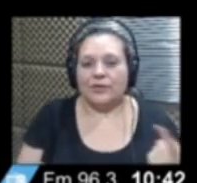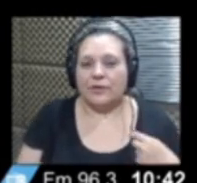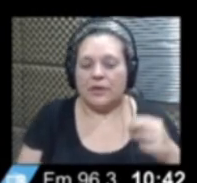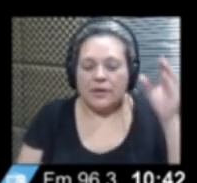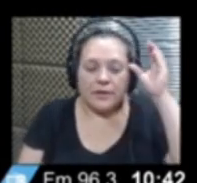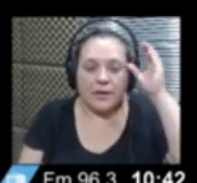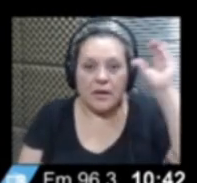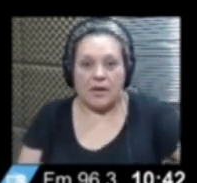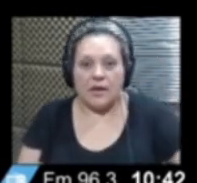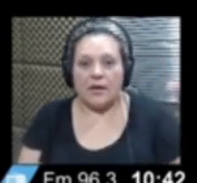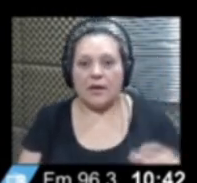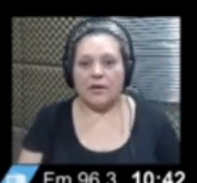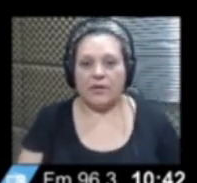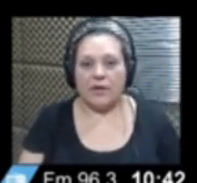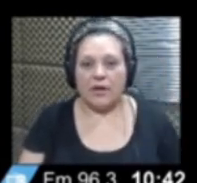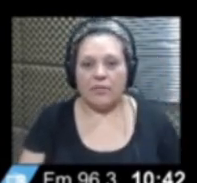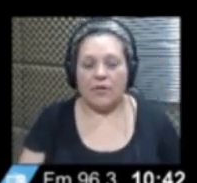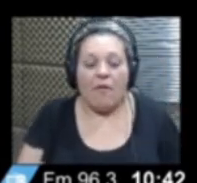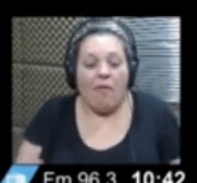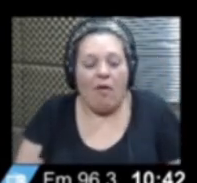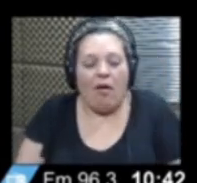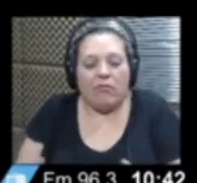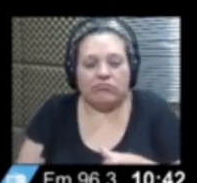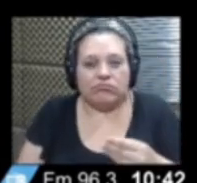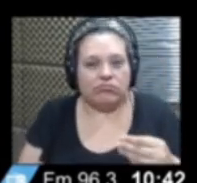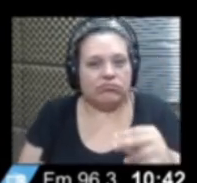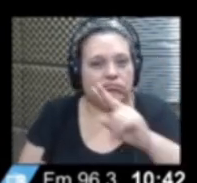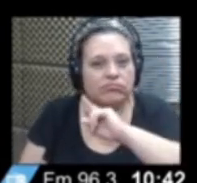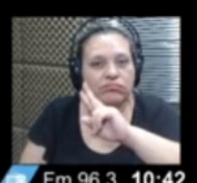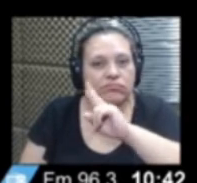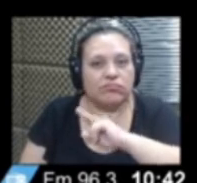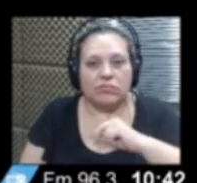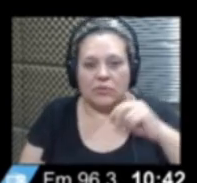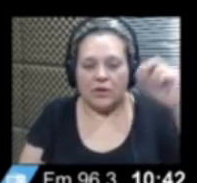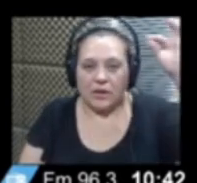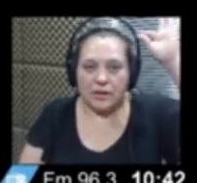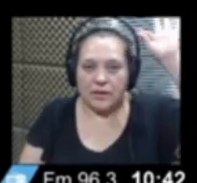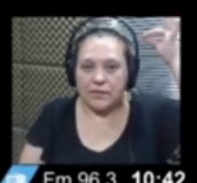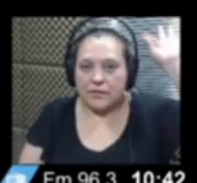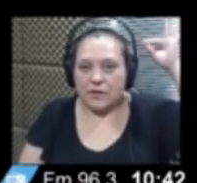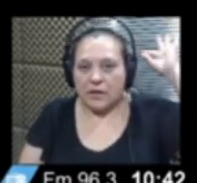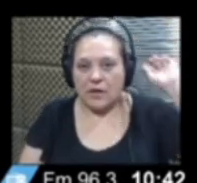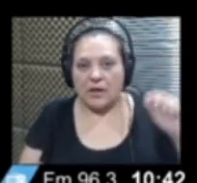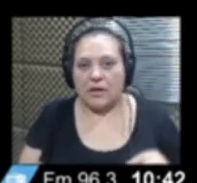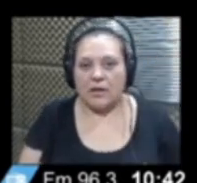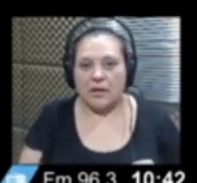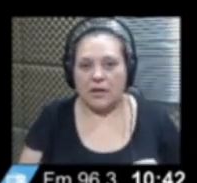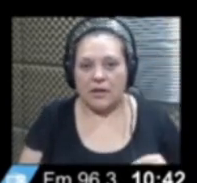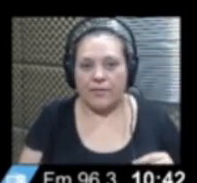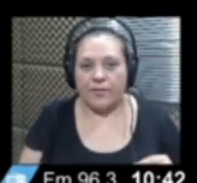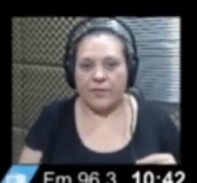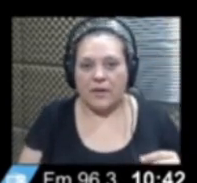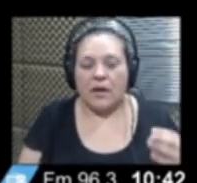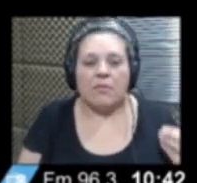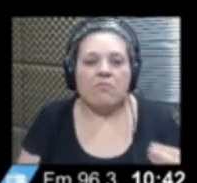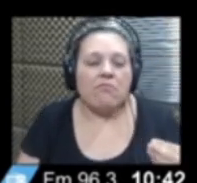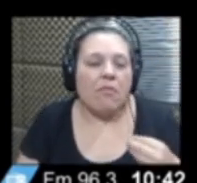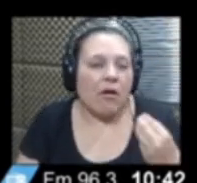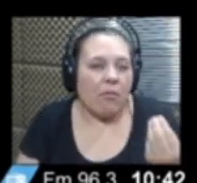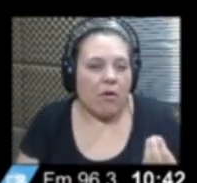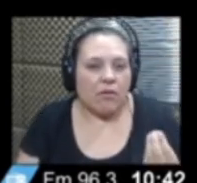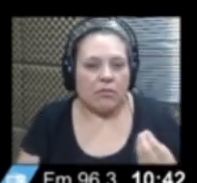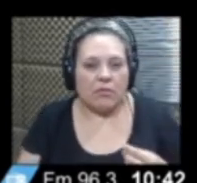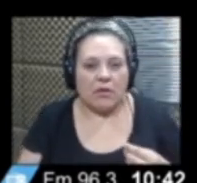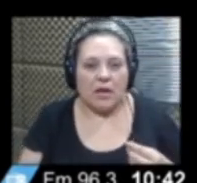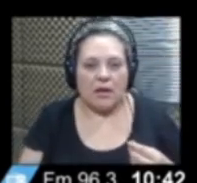desde su palenque, desde su quilombo, hicieron, hicieron tanto por nosotras las mujeres de hoy y